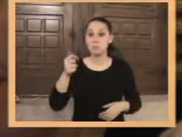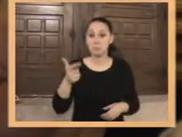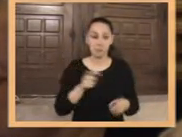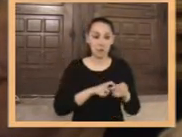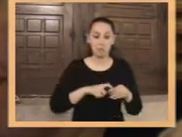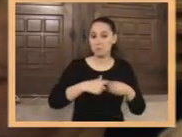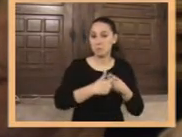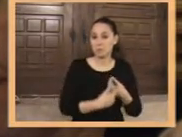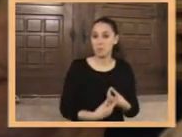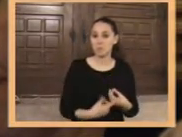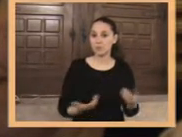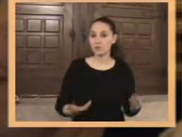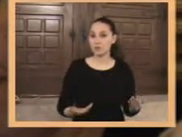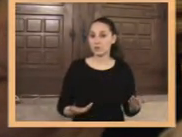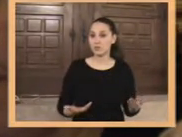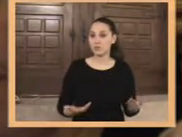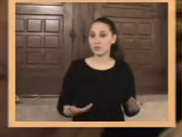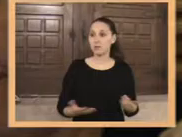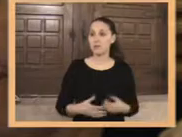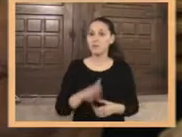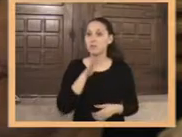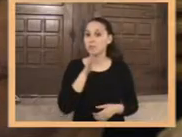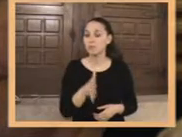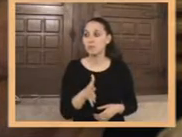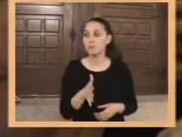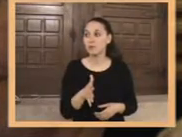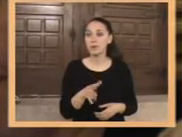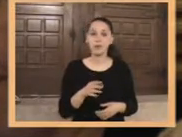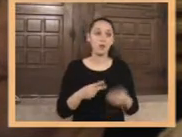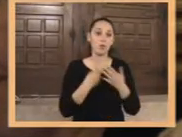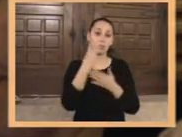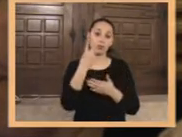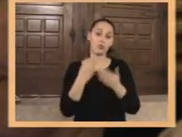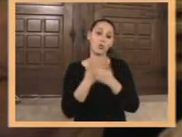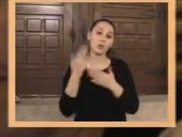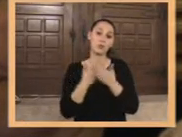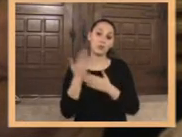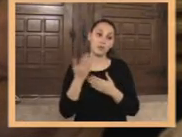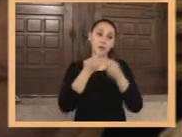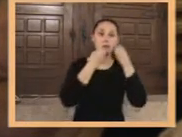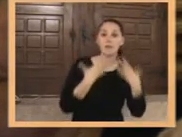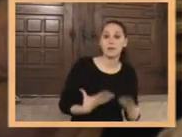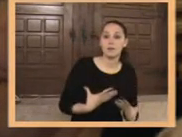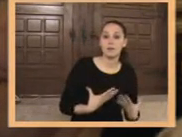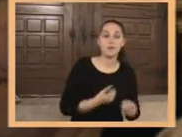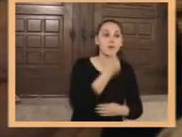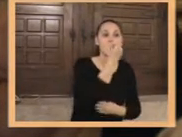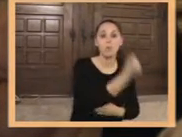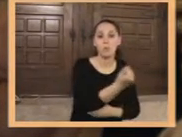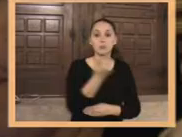participación hemos podido elaborar, ¿no? Porque era precisamente en 48 horas decidir votar a favor, votar en contra o